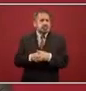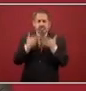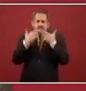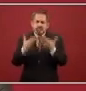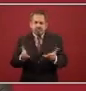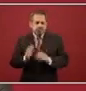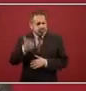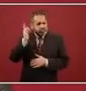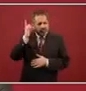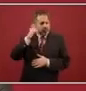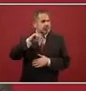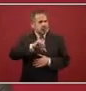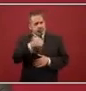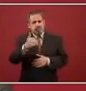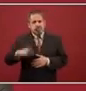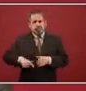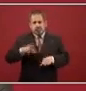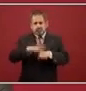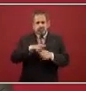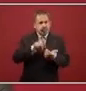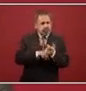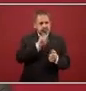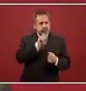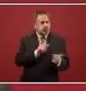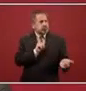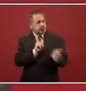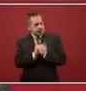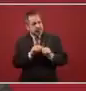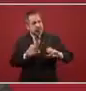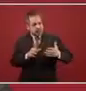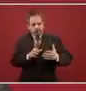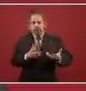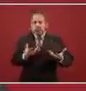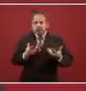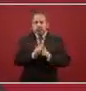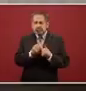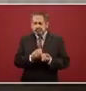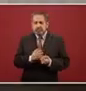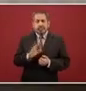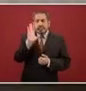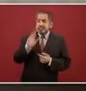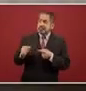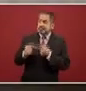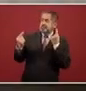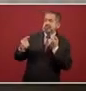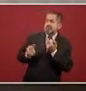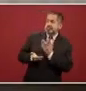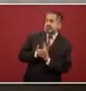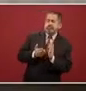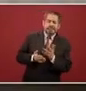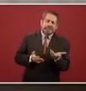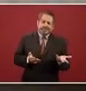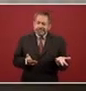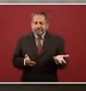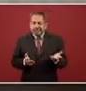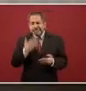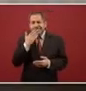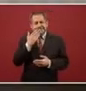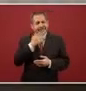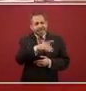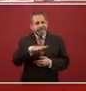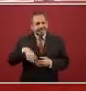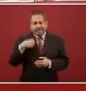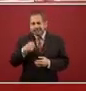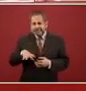pierdo esperanza que los demás gobernadores que pudieran en un momento dado estar aparentemente distanciados, cuando hay un esfuerzo común,